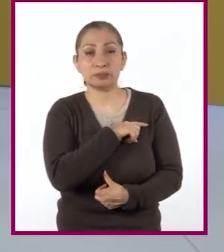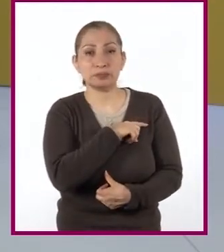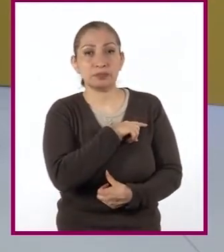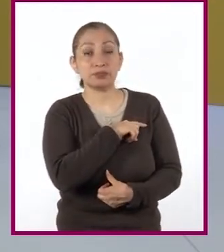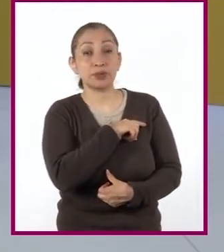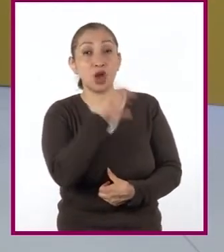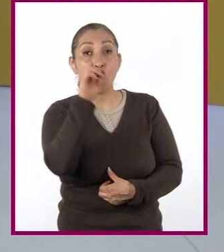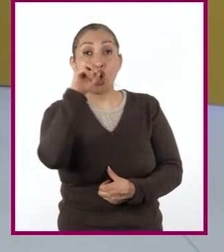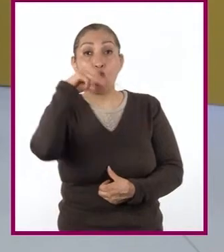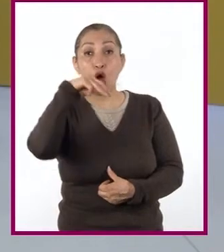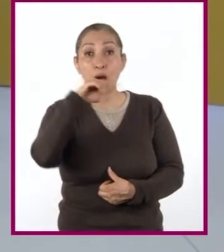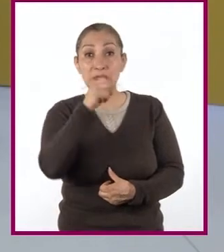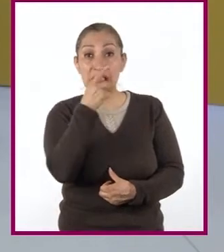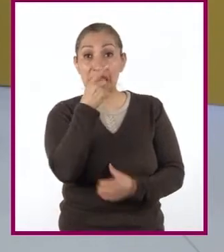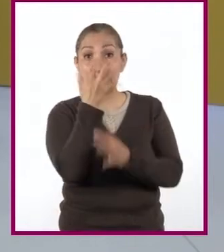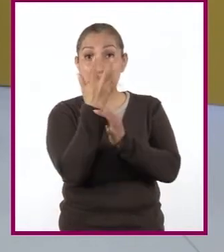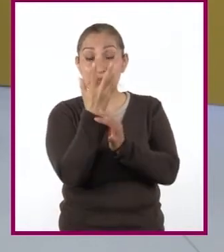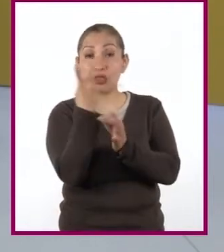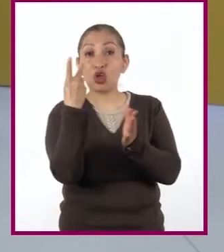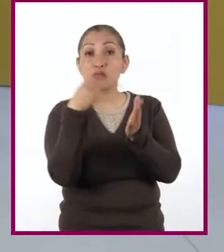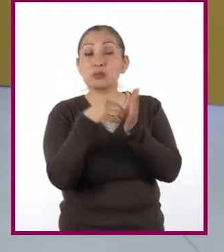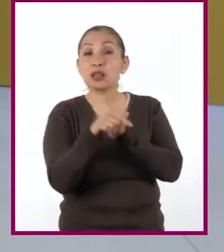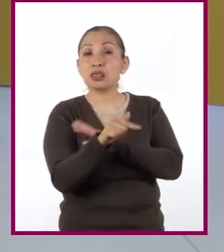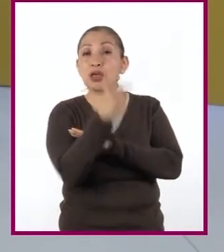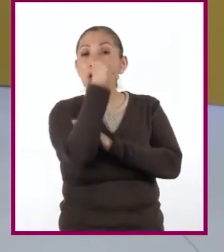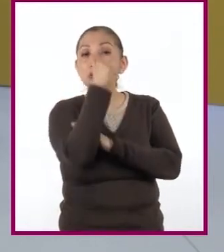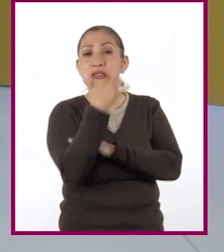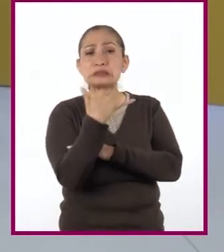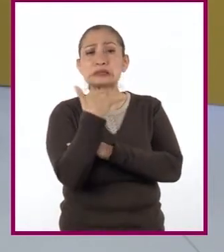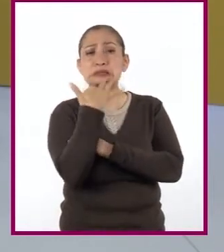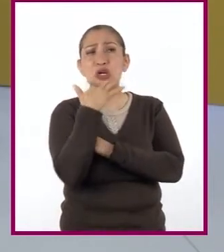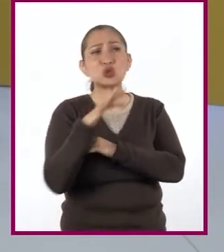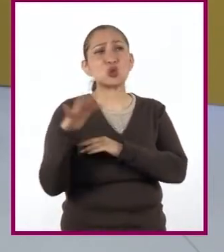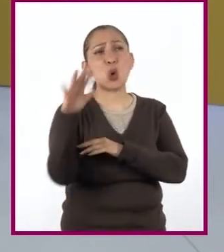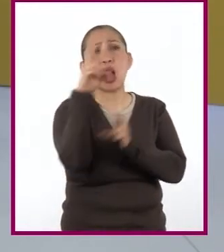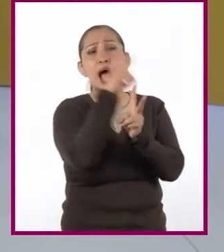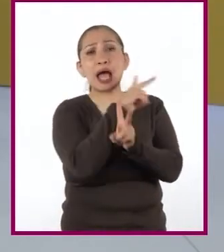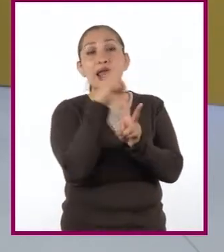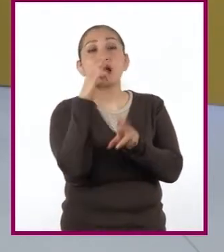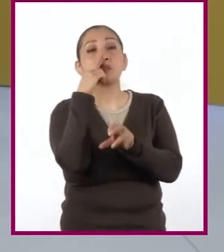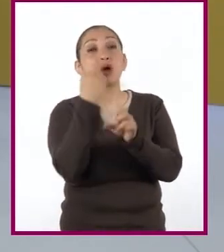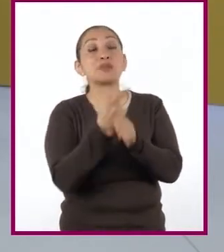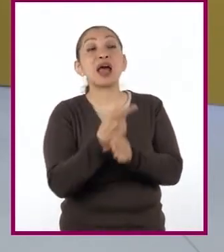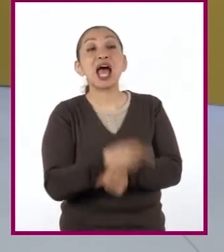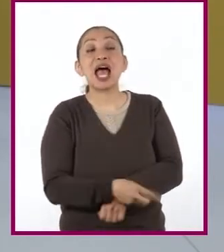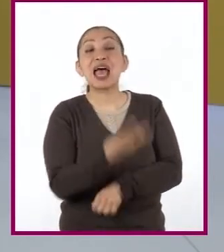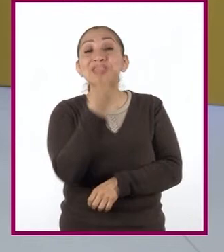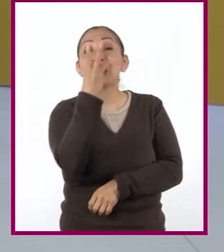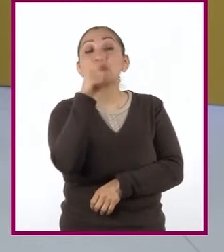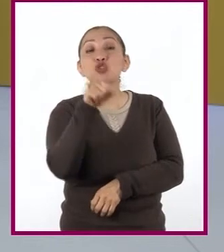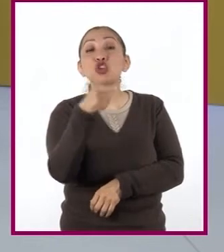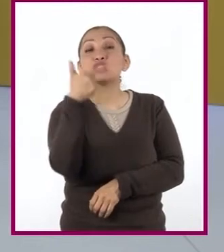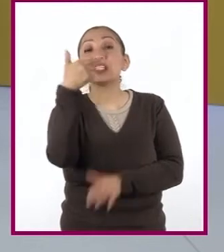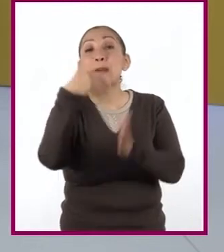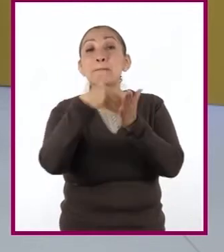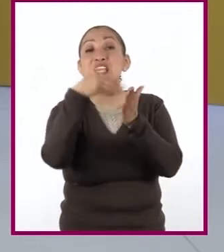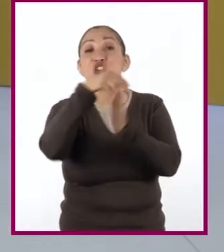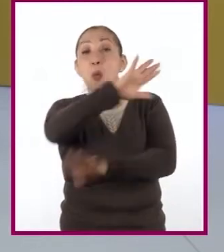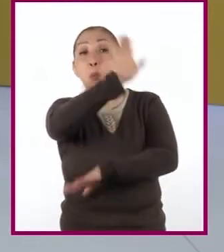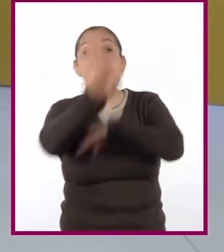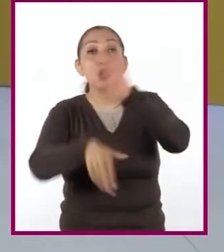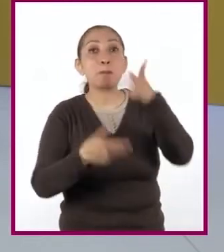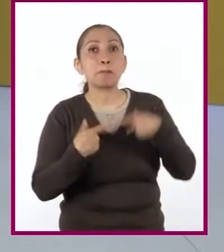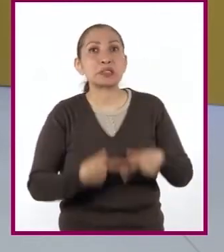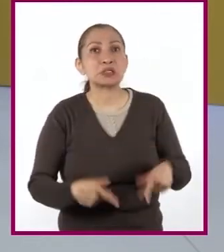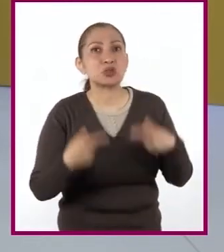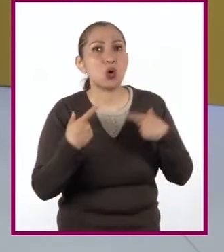la Organización Mundial de la Salud, en 2012 la contaminación del aire fue responsable de 3.7 millones de muertes en el